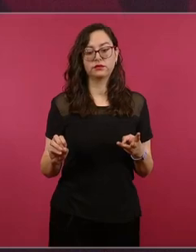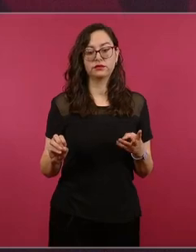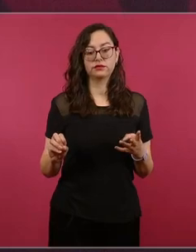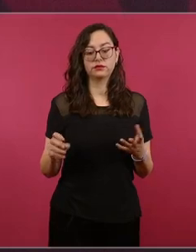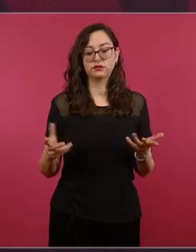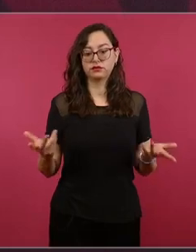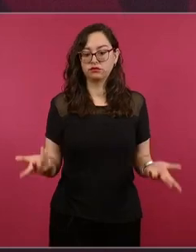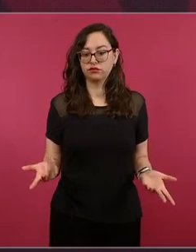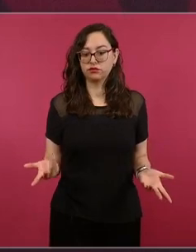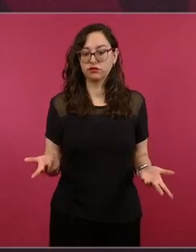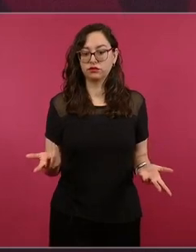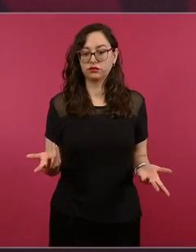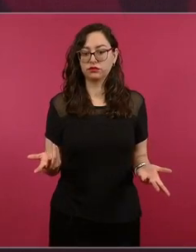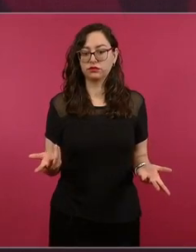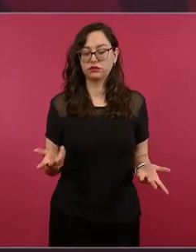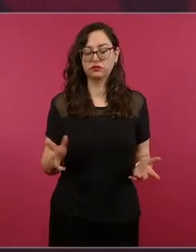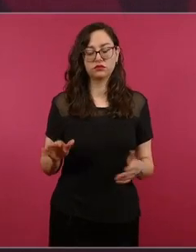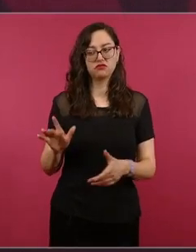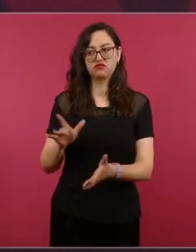Sacaba una encuesta